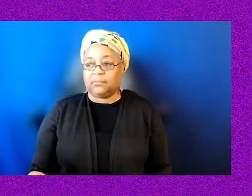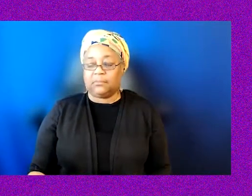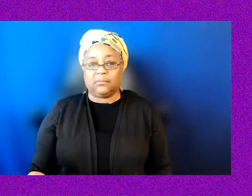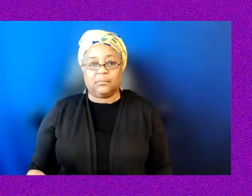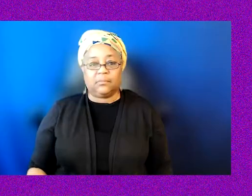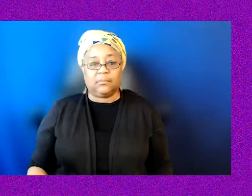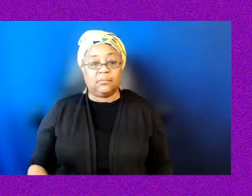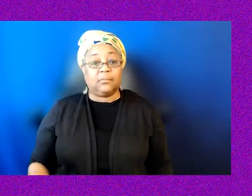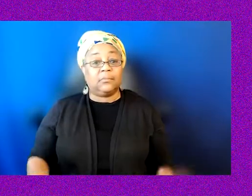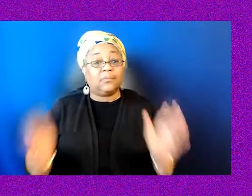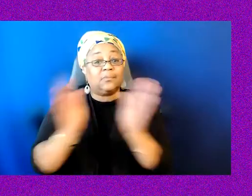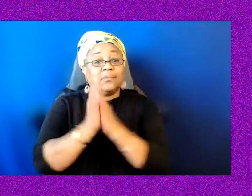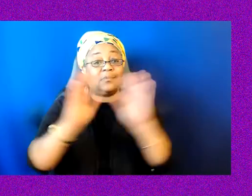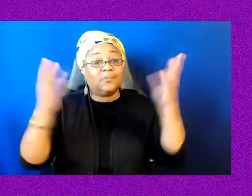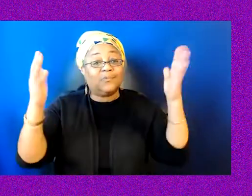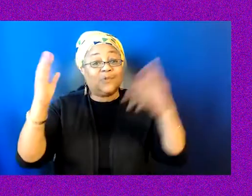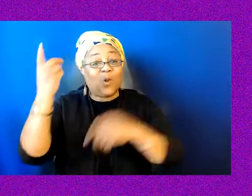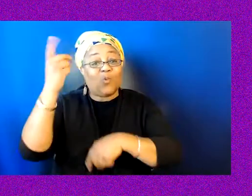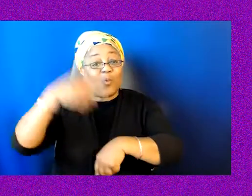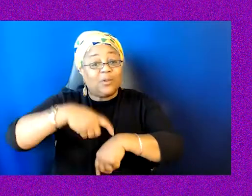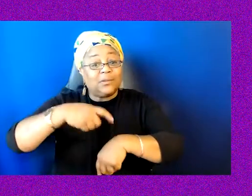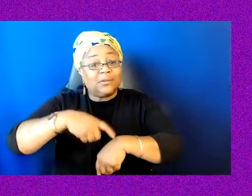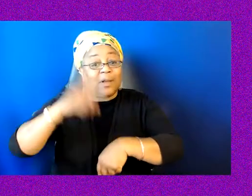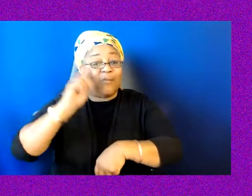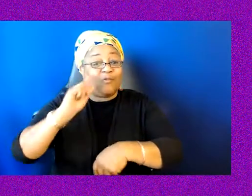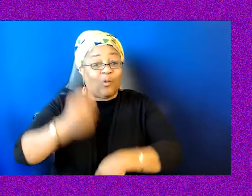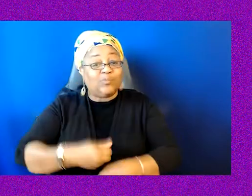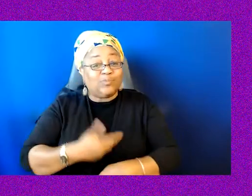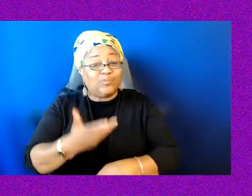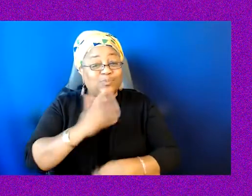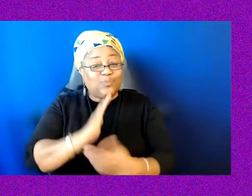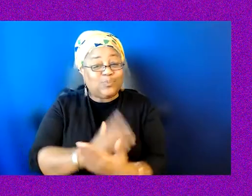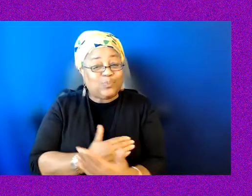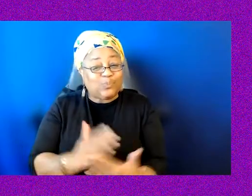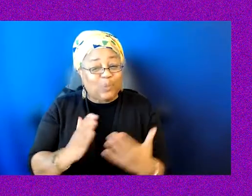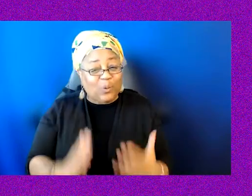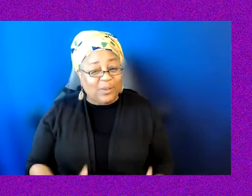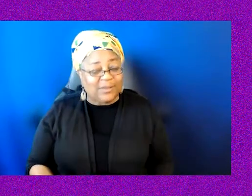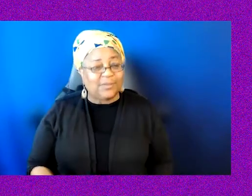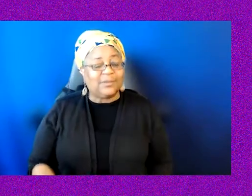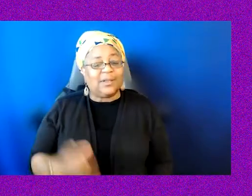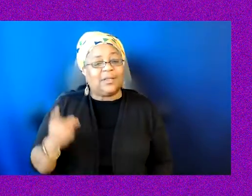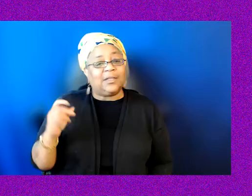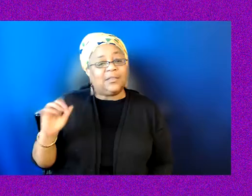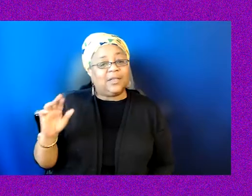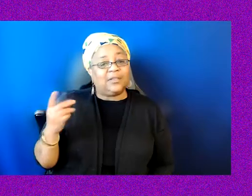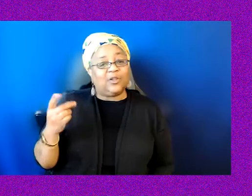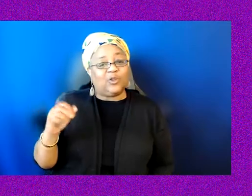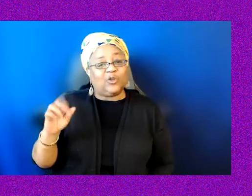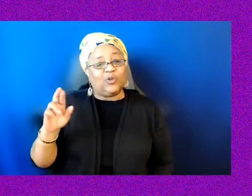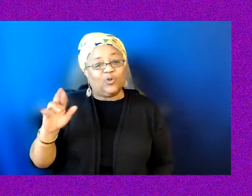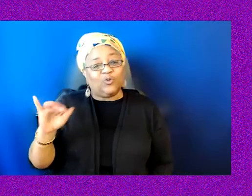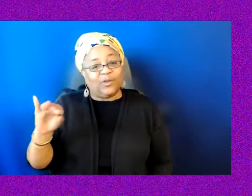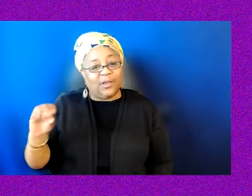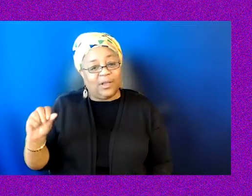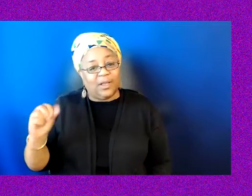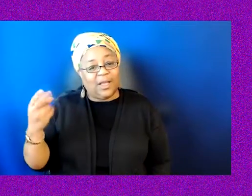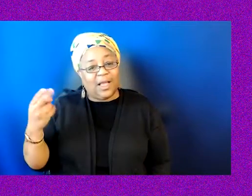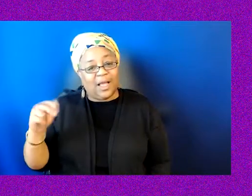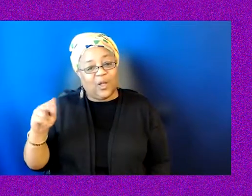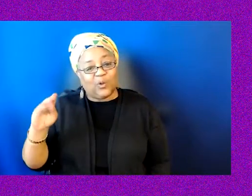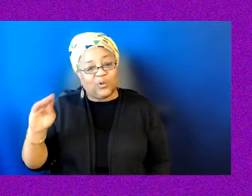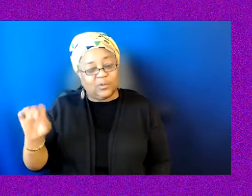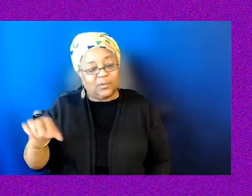Let's hear it one more time for our lovely poet. Una vez más para las poetas. Dr. Gloria House. Doctora Gloria